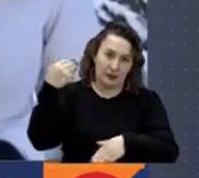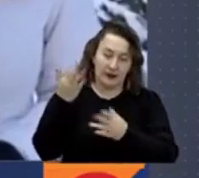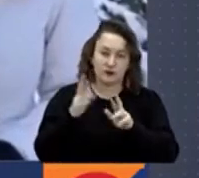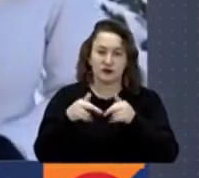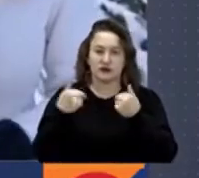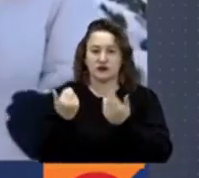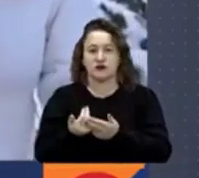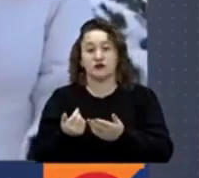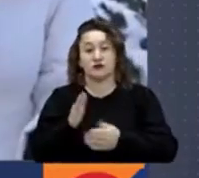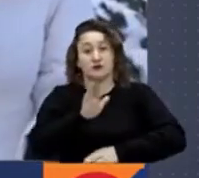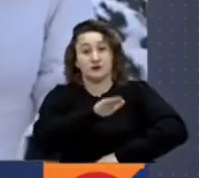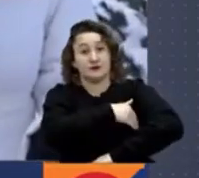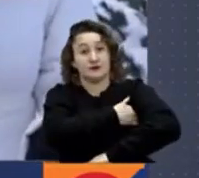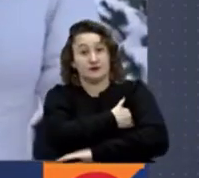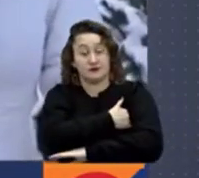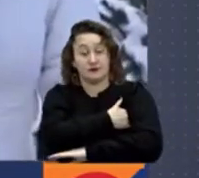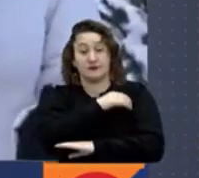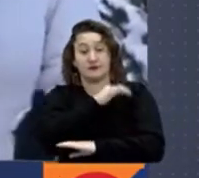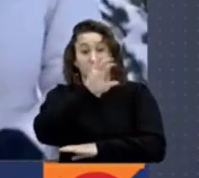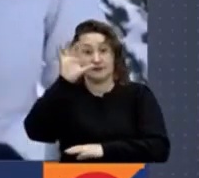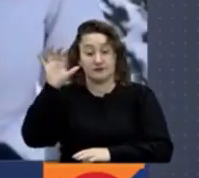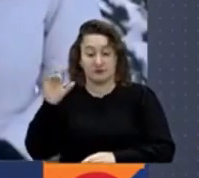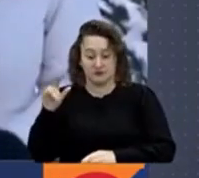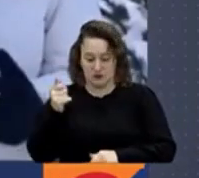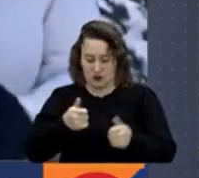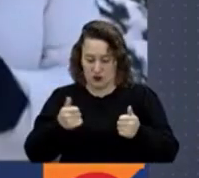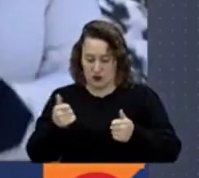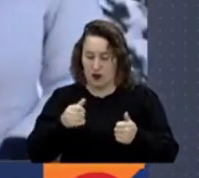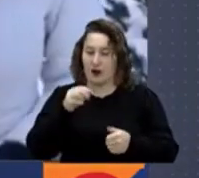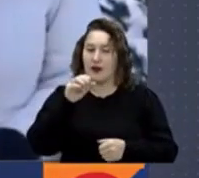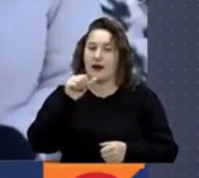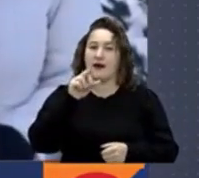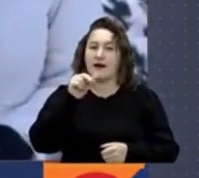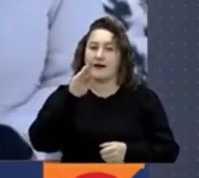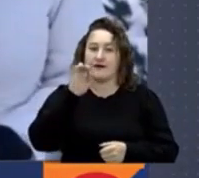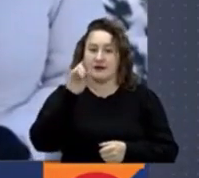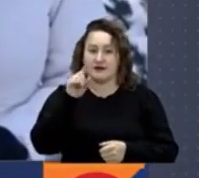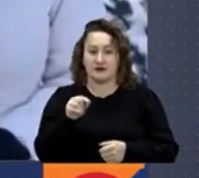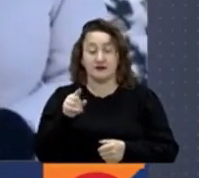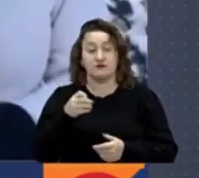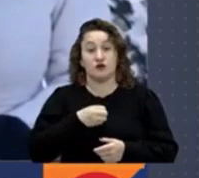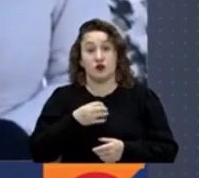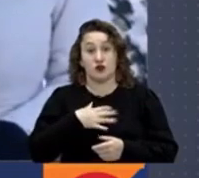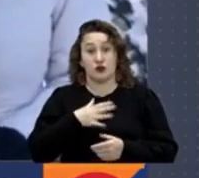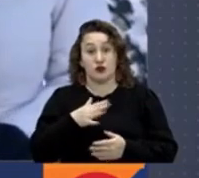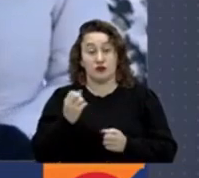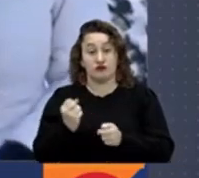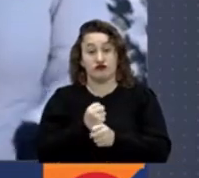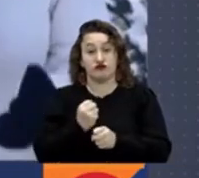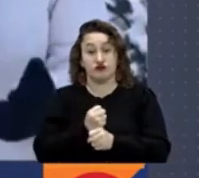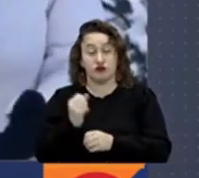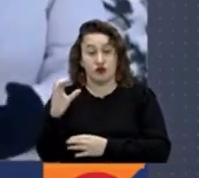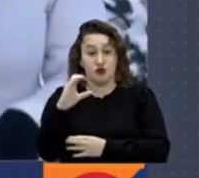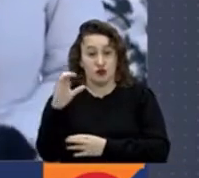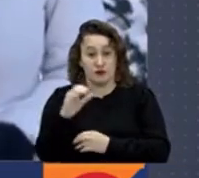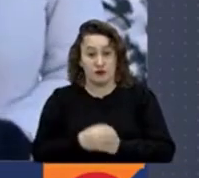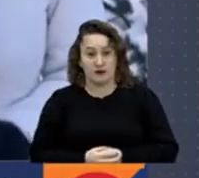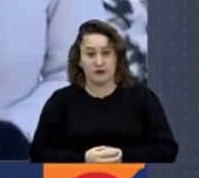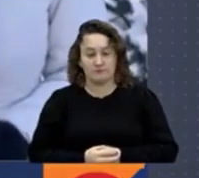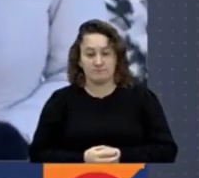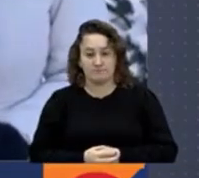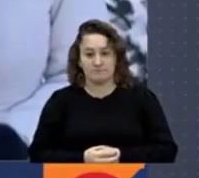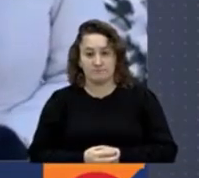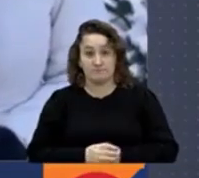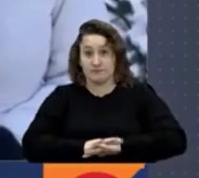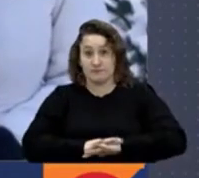el ministro de Relaciones Exteriores de Emiratos Árabes, también hablando sobre oportunidades de empleo para Colombia. Enseguida